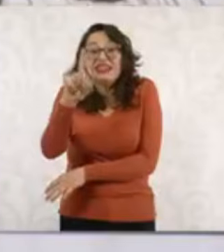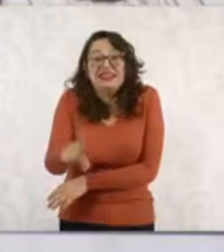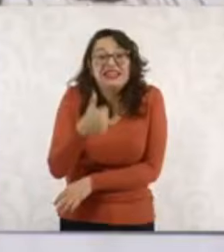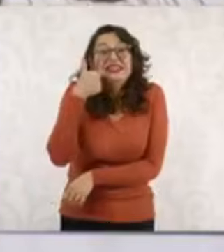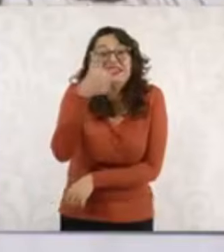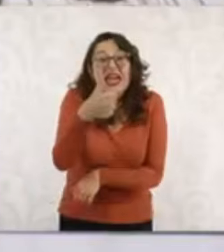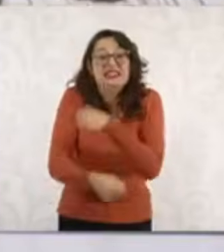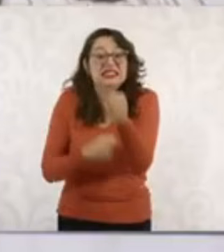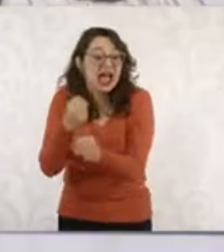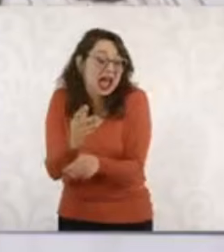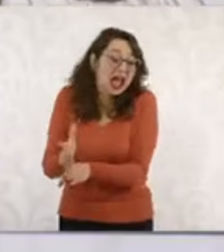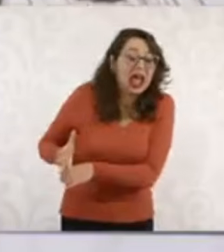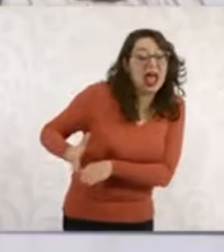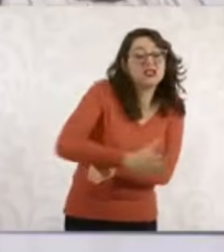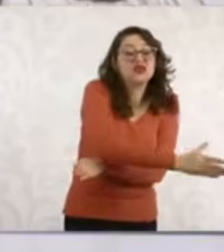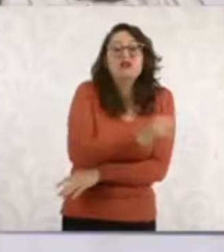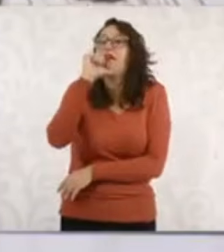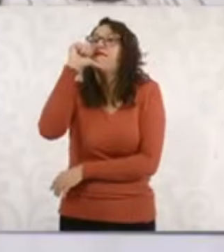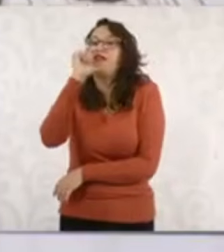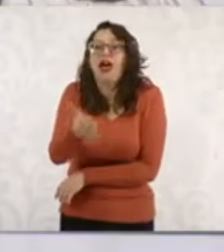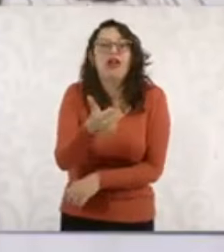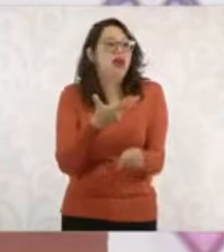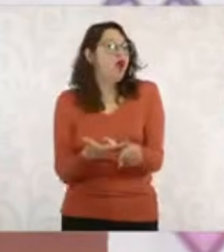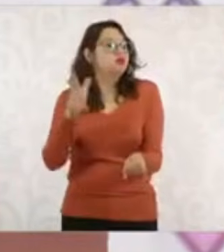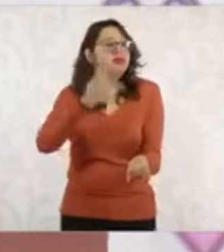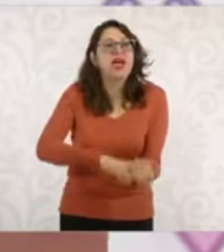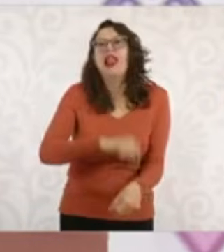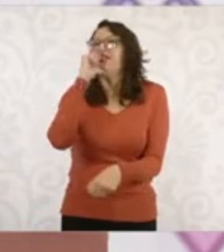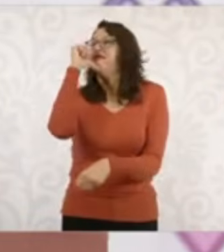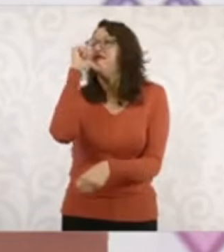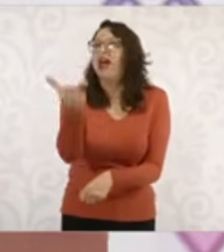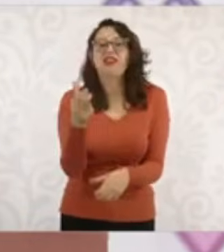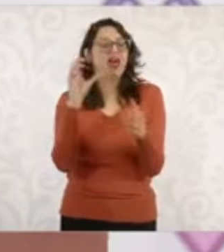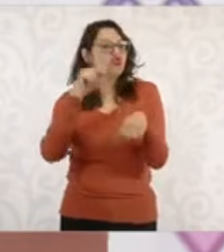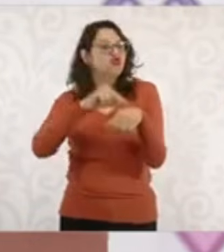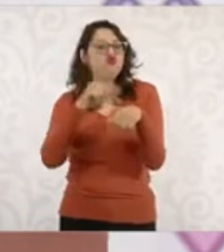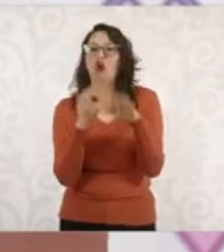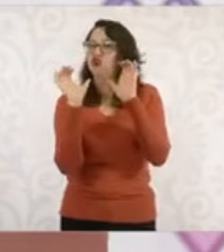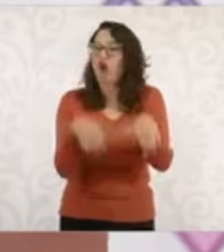de no contratación de médicos, de privatización de los servicios,